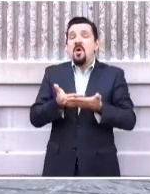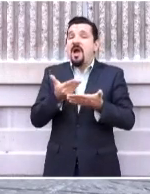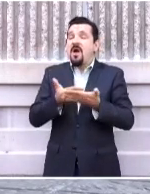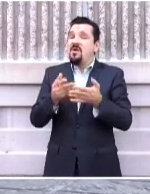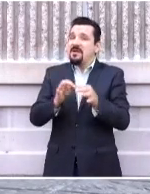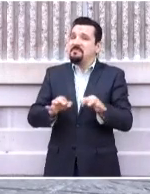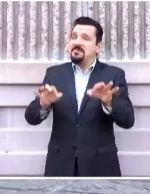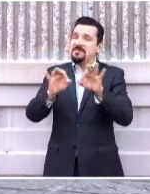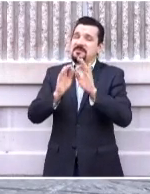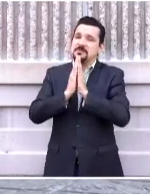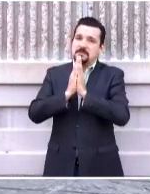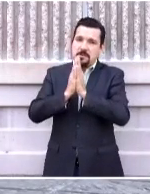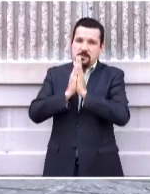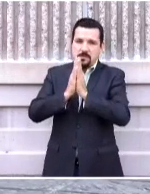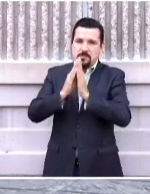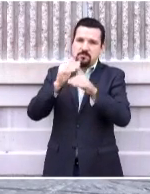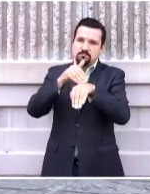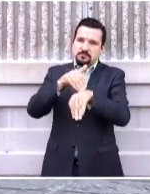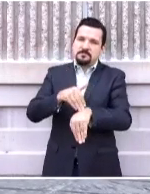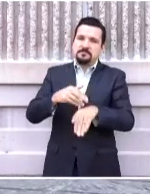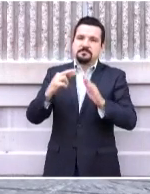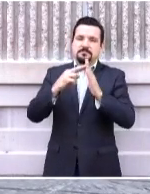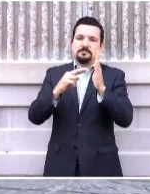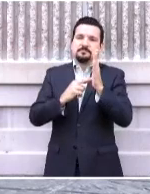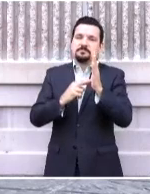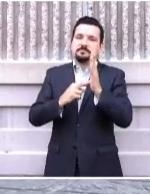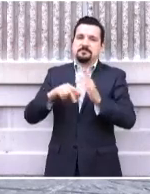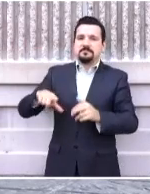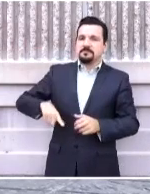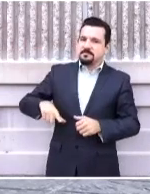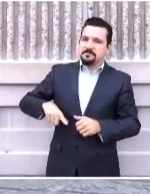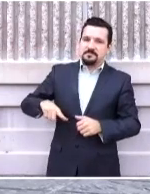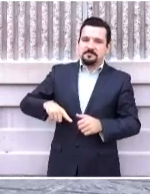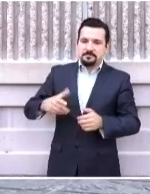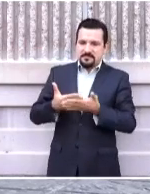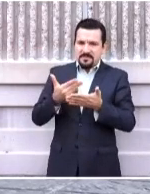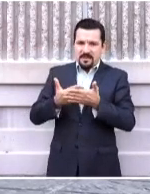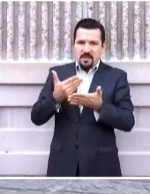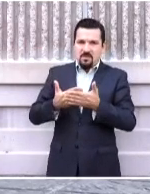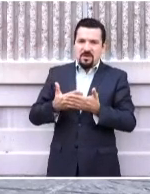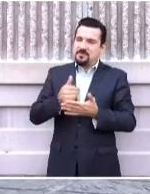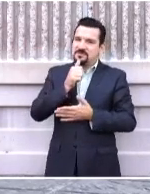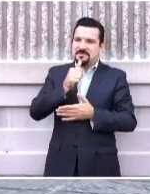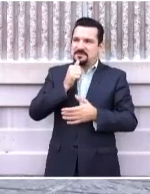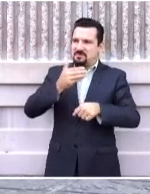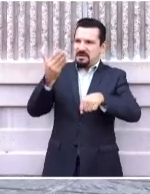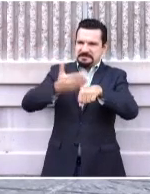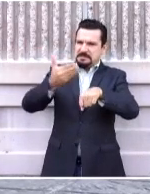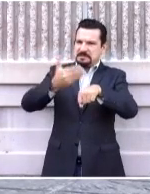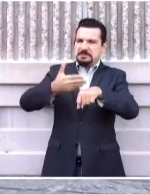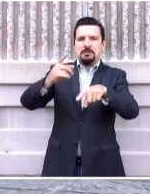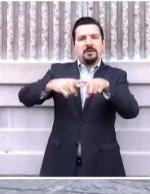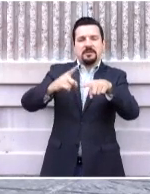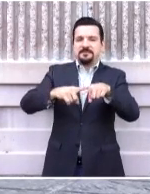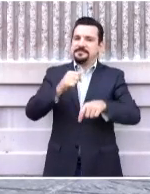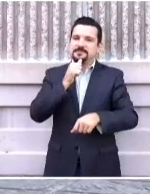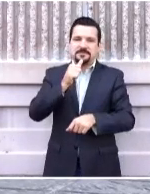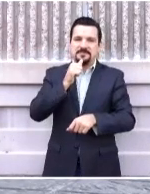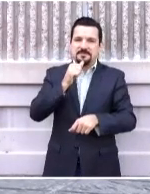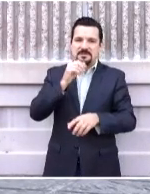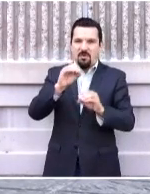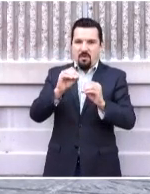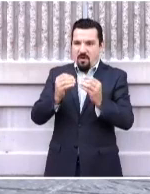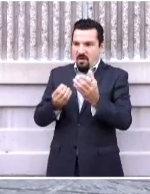importante, insisto, el gobierno en este momento no ha establecido una medida de